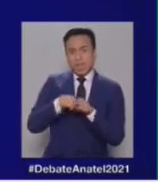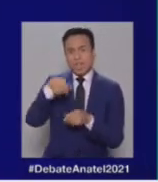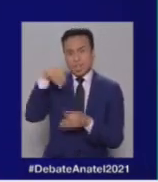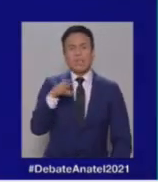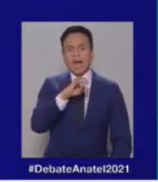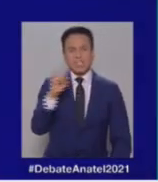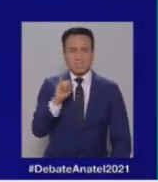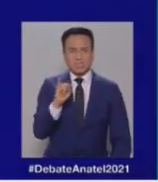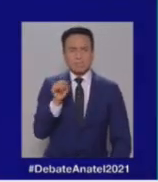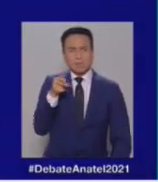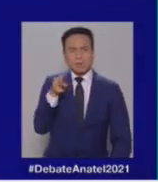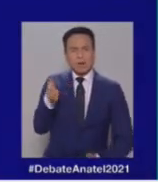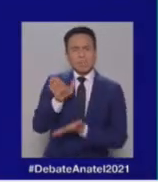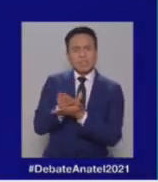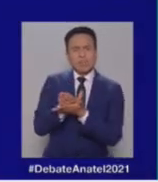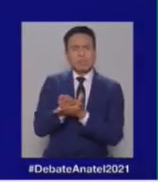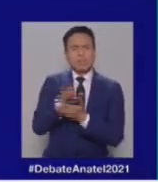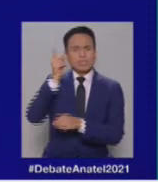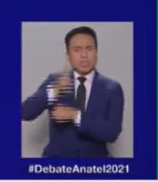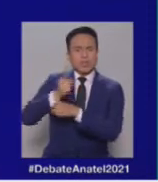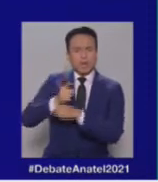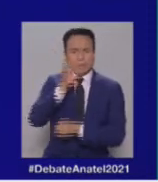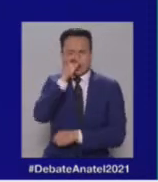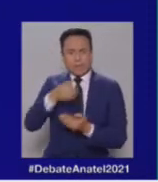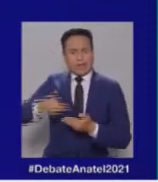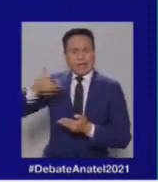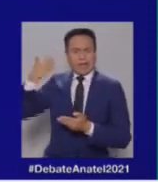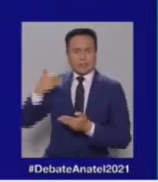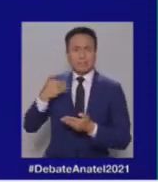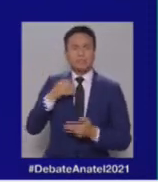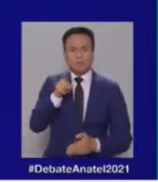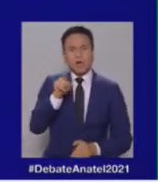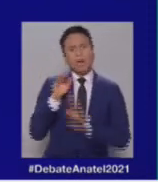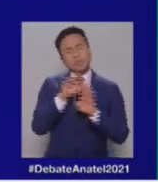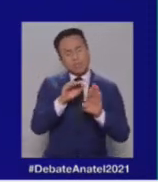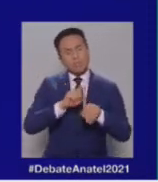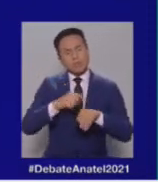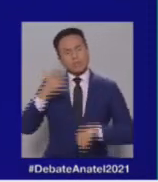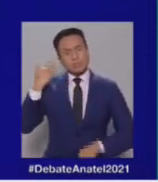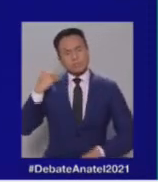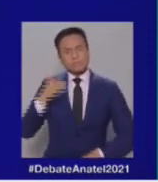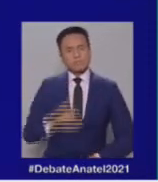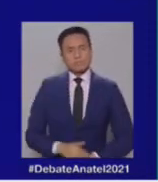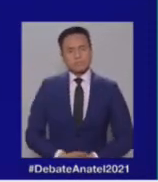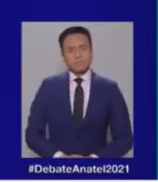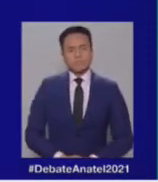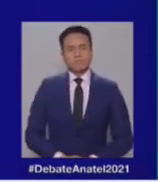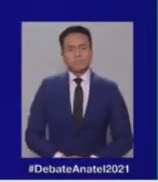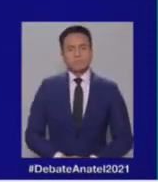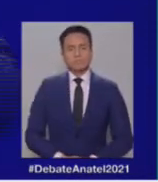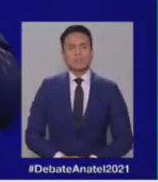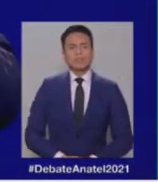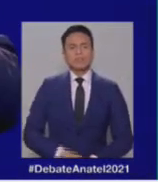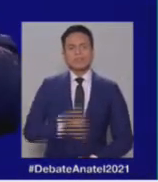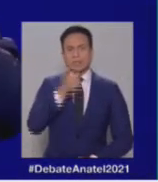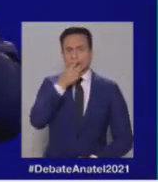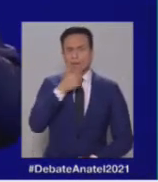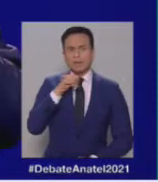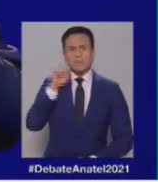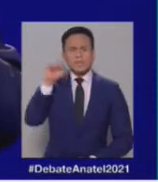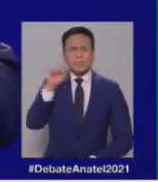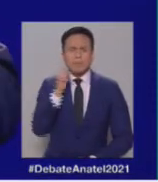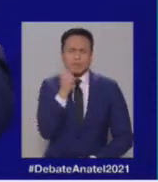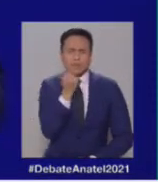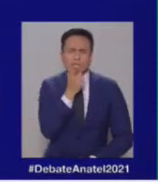declaración, agregando que él defenderá la democracia de manera irrestricta, es decir, no comparte la determinación tomada por sus